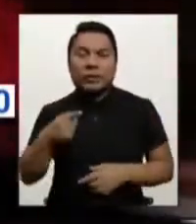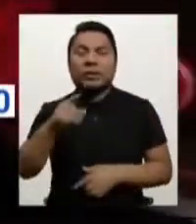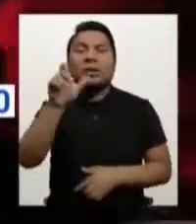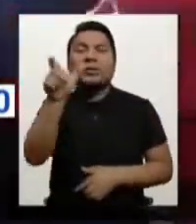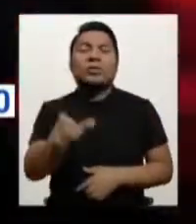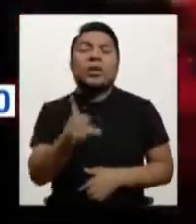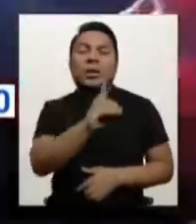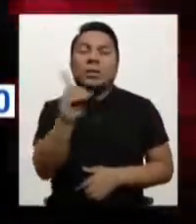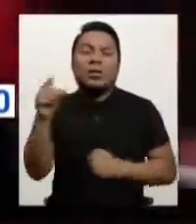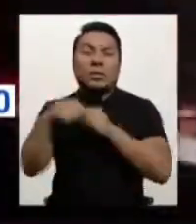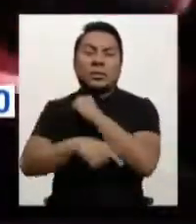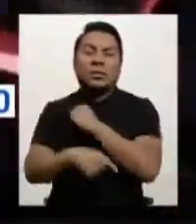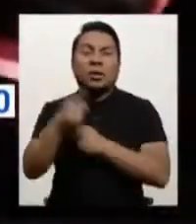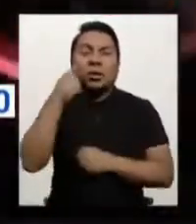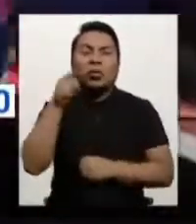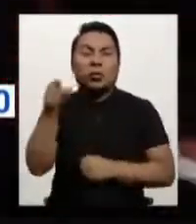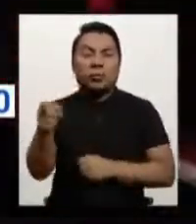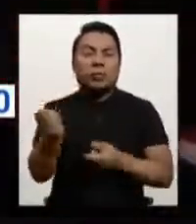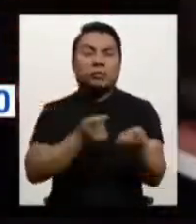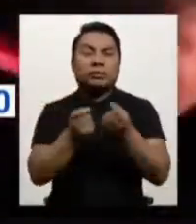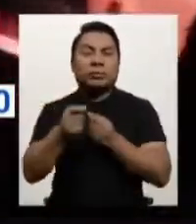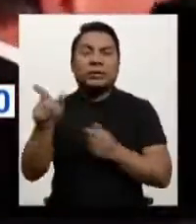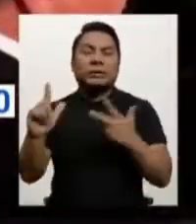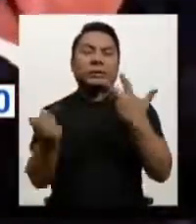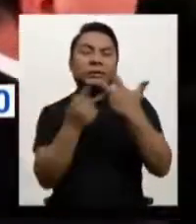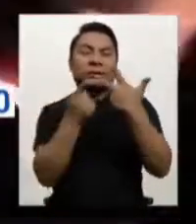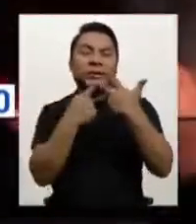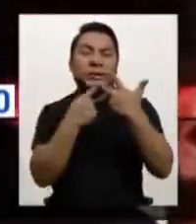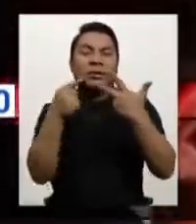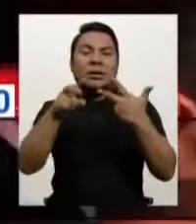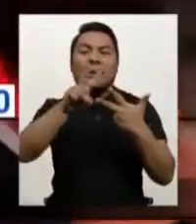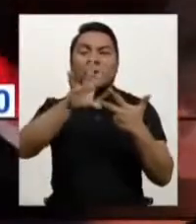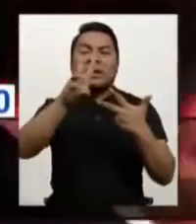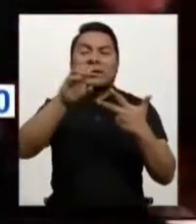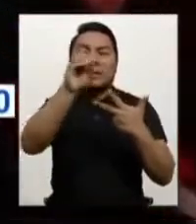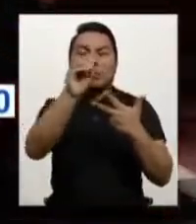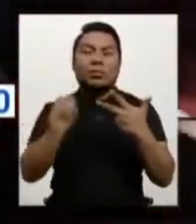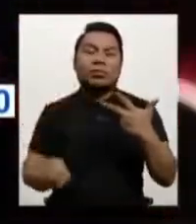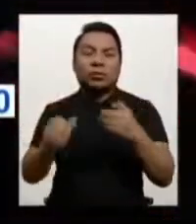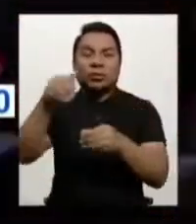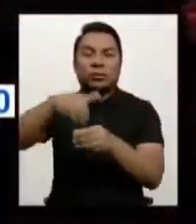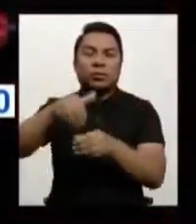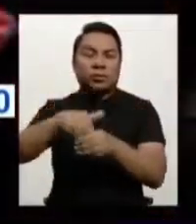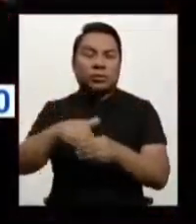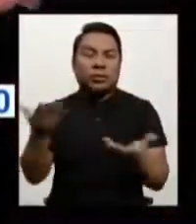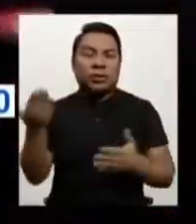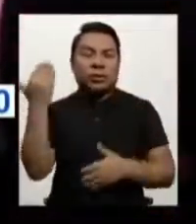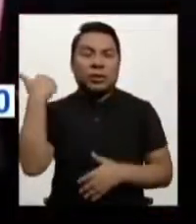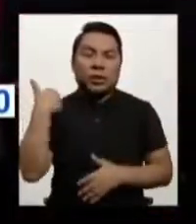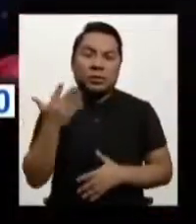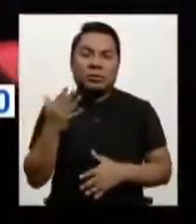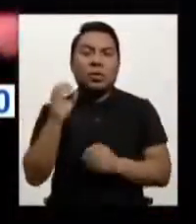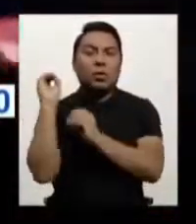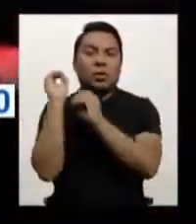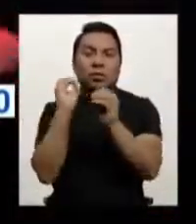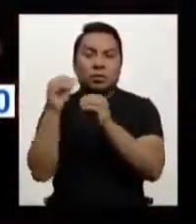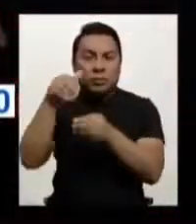por Heinz Christian Strache quedó en tercer lugar con 26% en las elecciones legislativas realizadas a mediados de